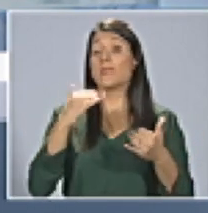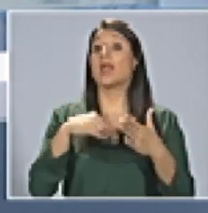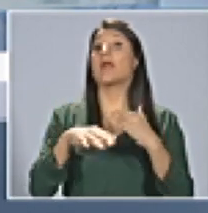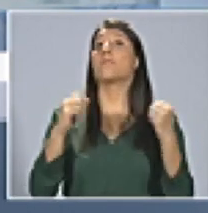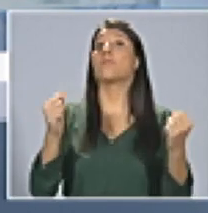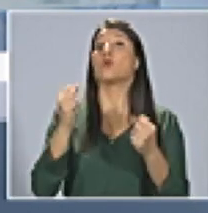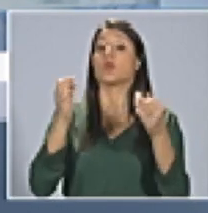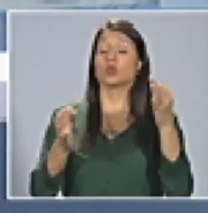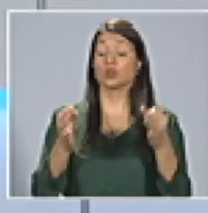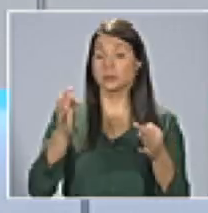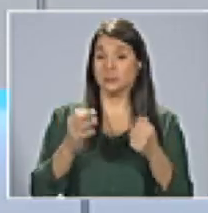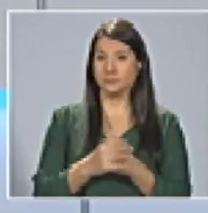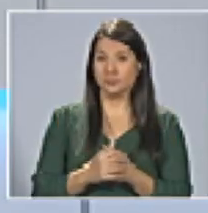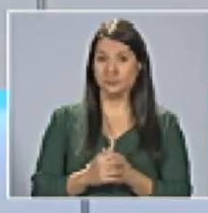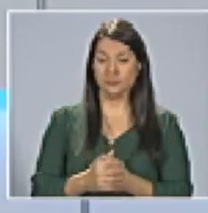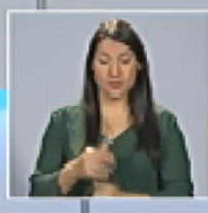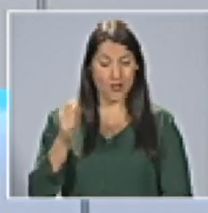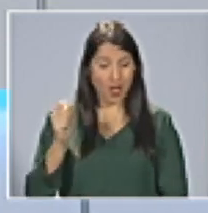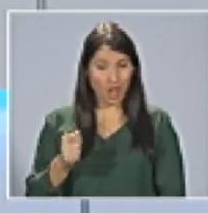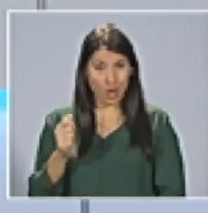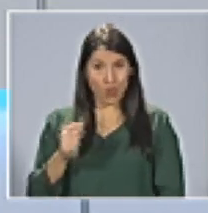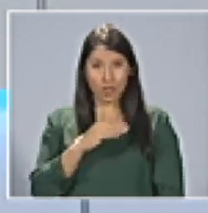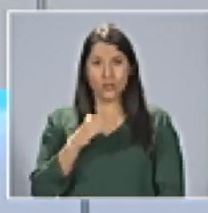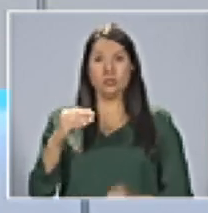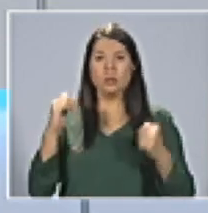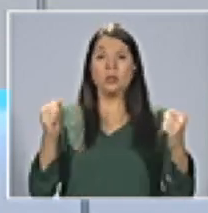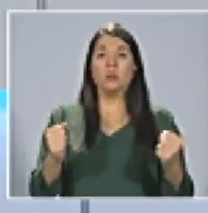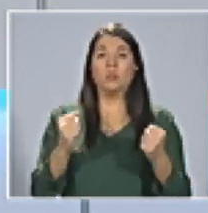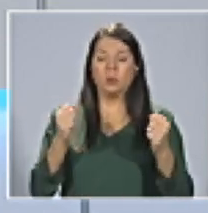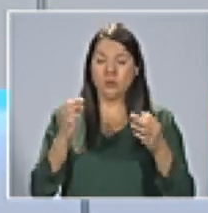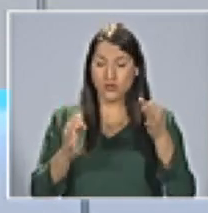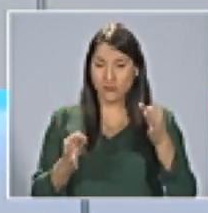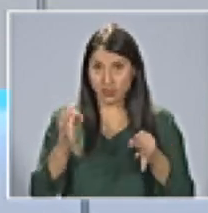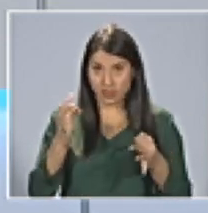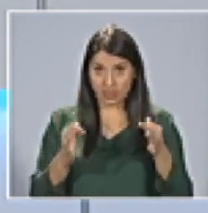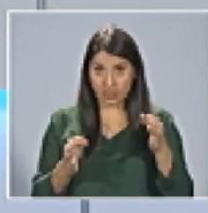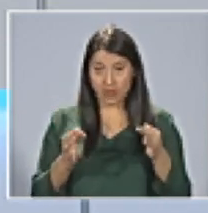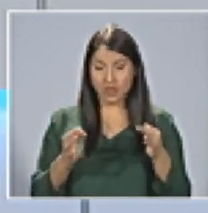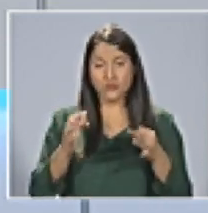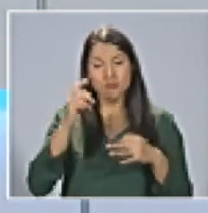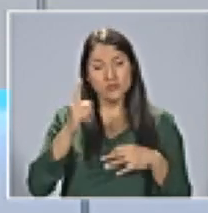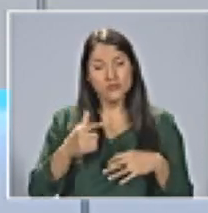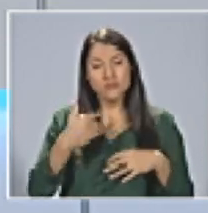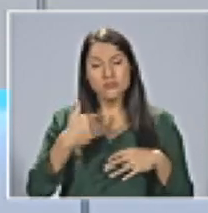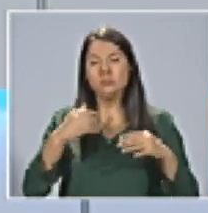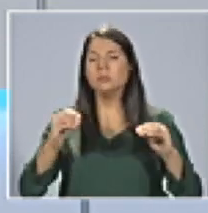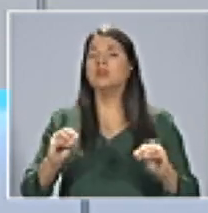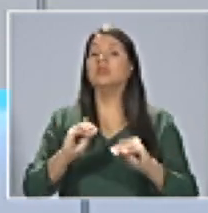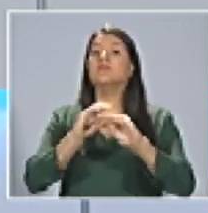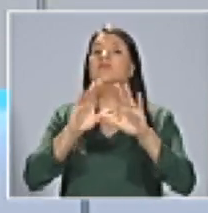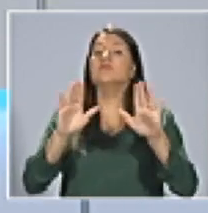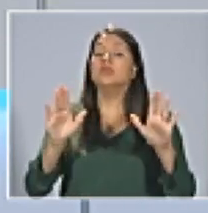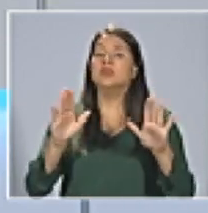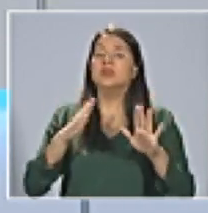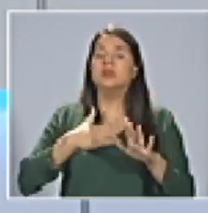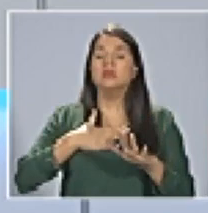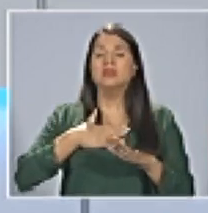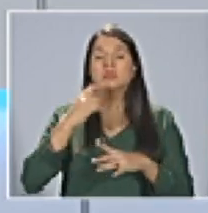Poder Judicial. La Corte y el Poder Judicial, a ver, hay que tener claro, y me parece que lo tienen que